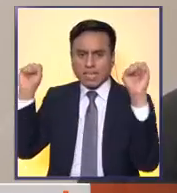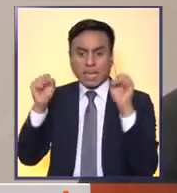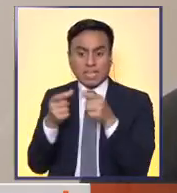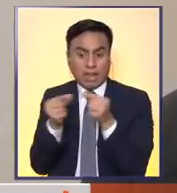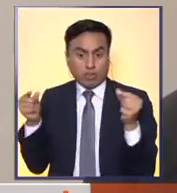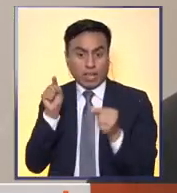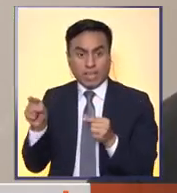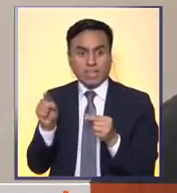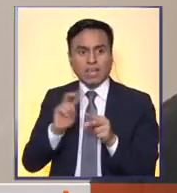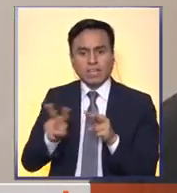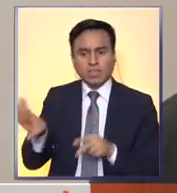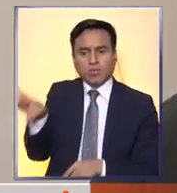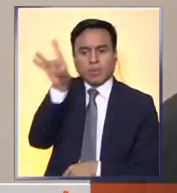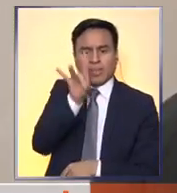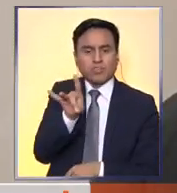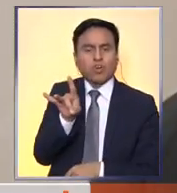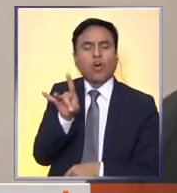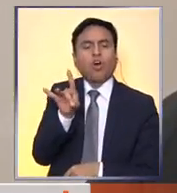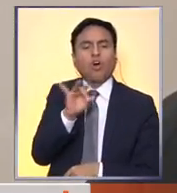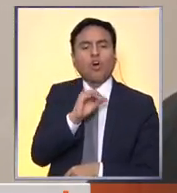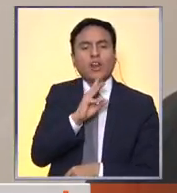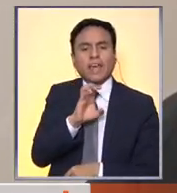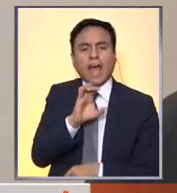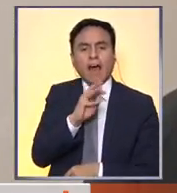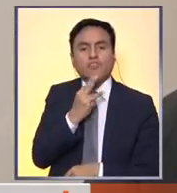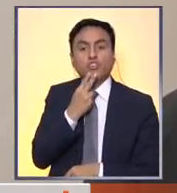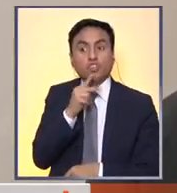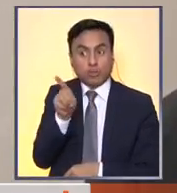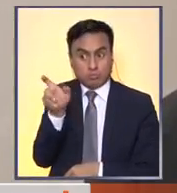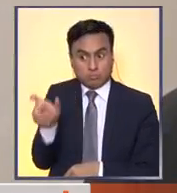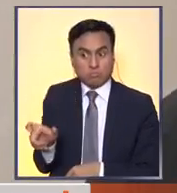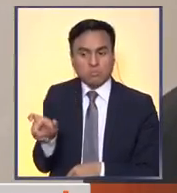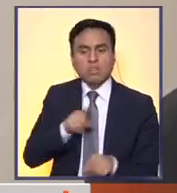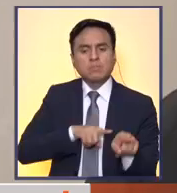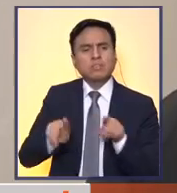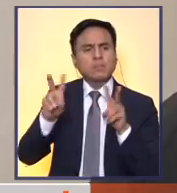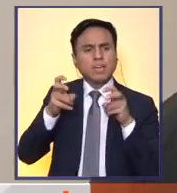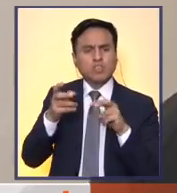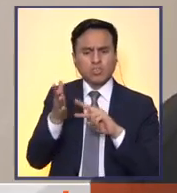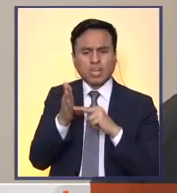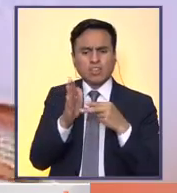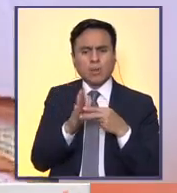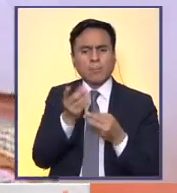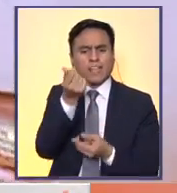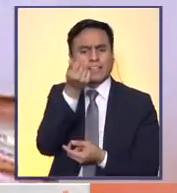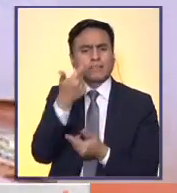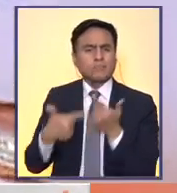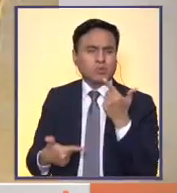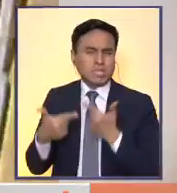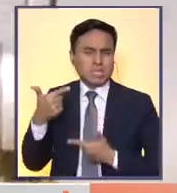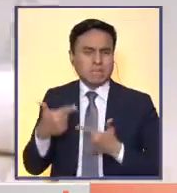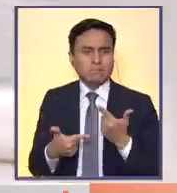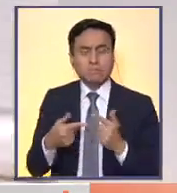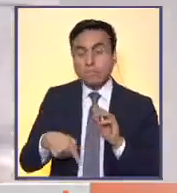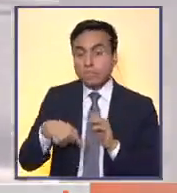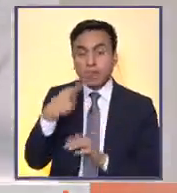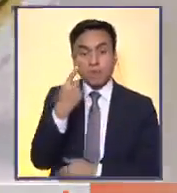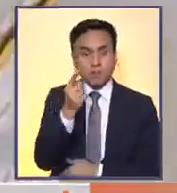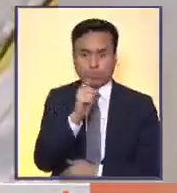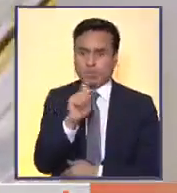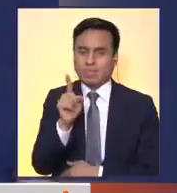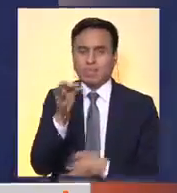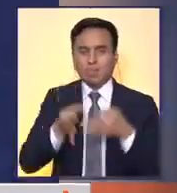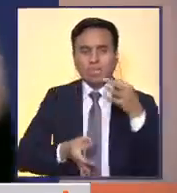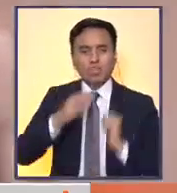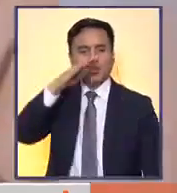partir del nombramiento de jorge abbott ha tenido respecto a la tramitación de los casos de platas políticas esta no es la primera vez que la corte